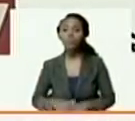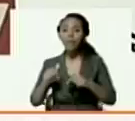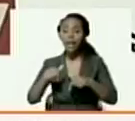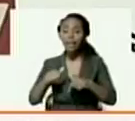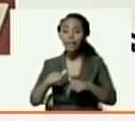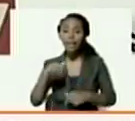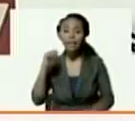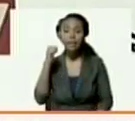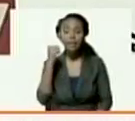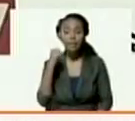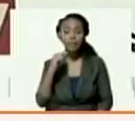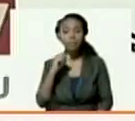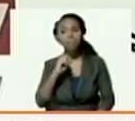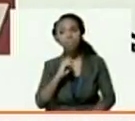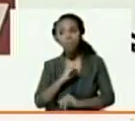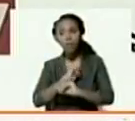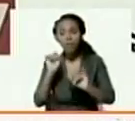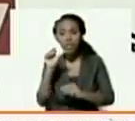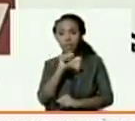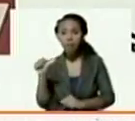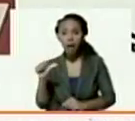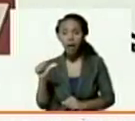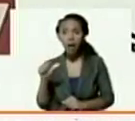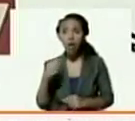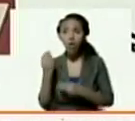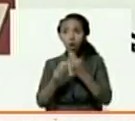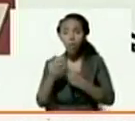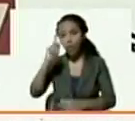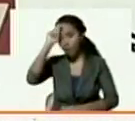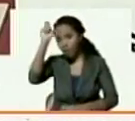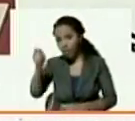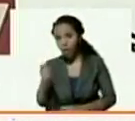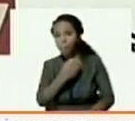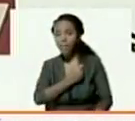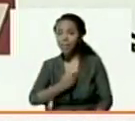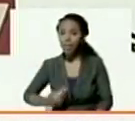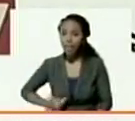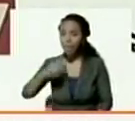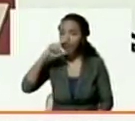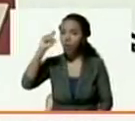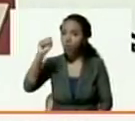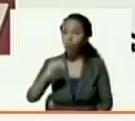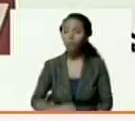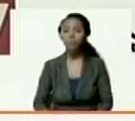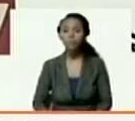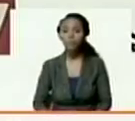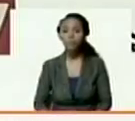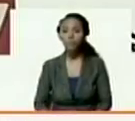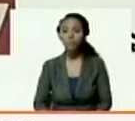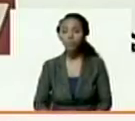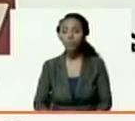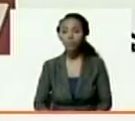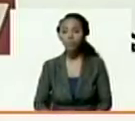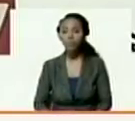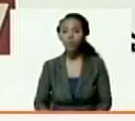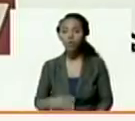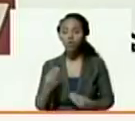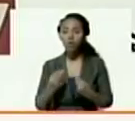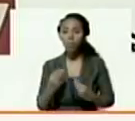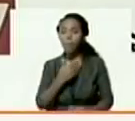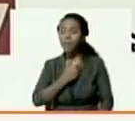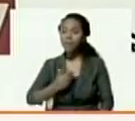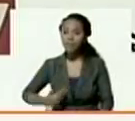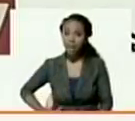semana. Tal como lo anunció el compañero presidente Nicolás Maduro como presidente del